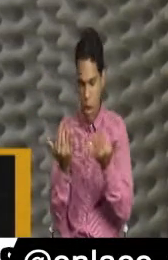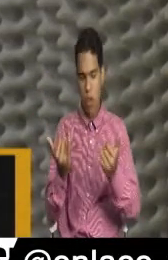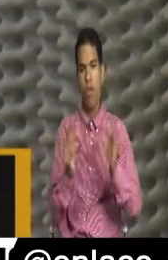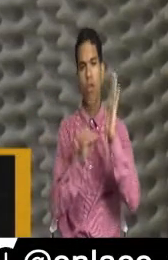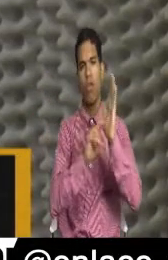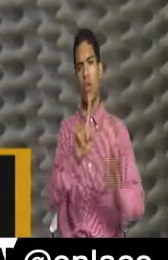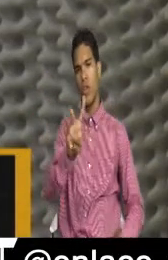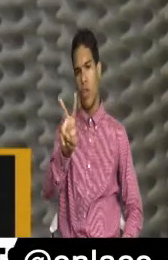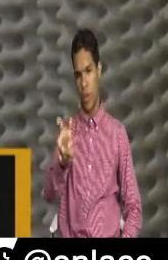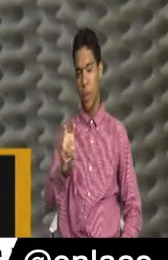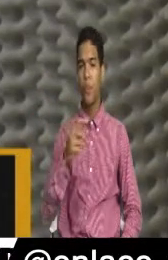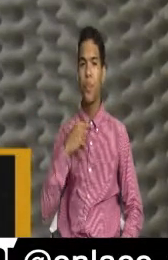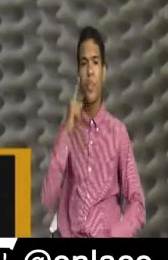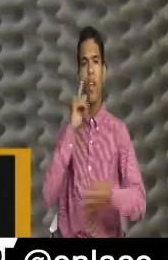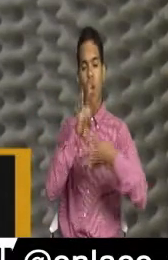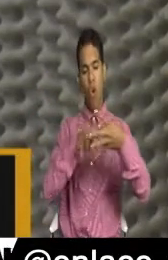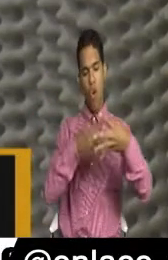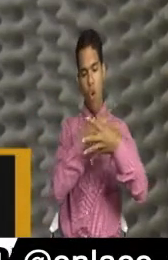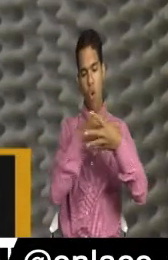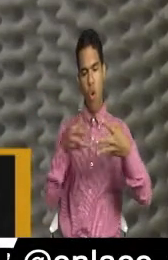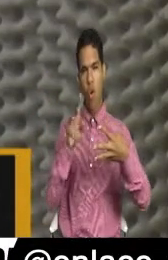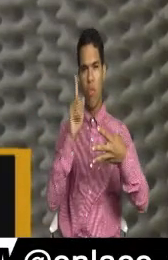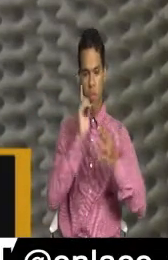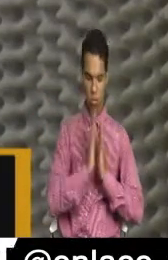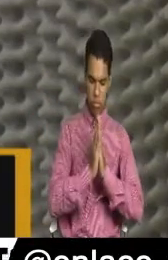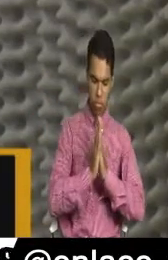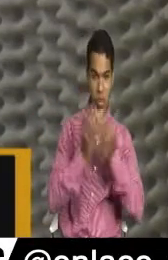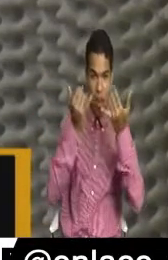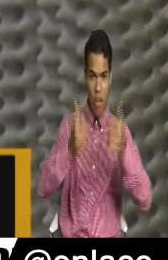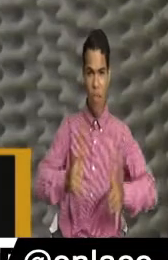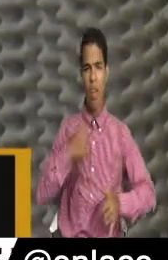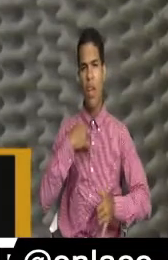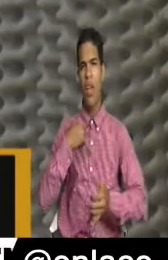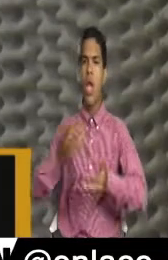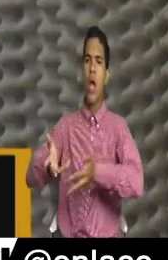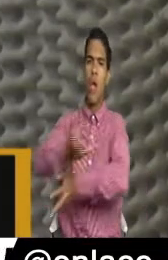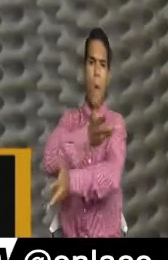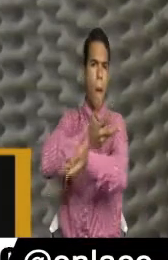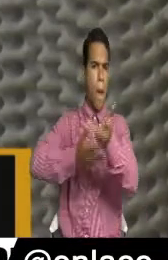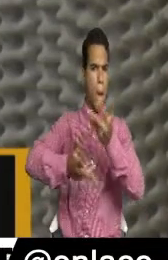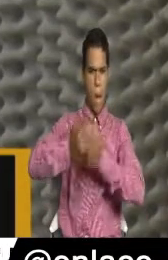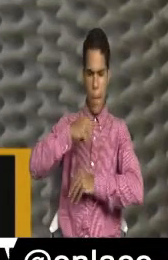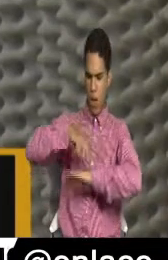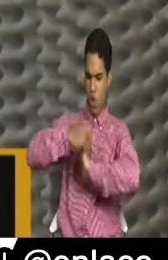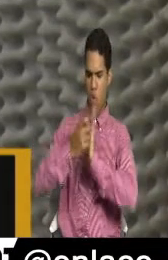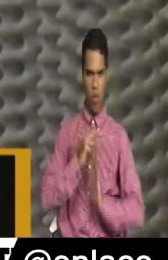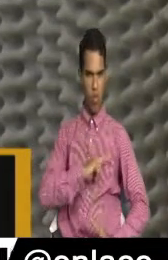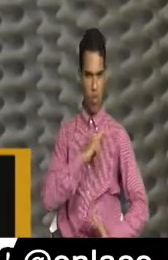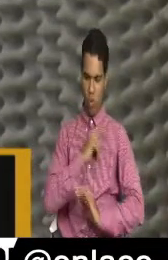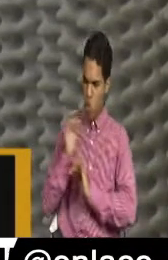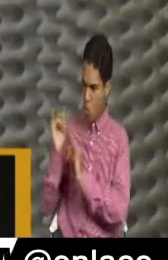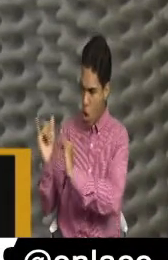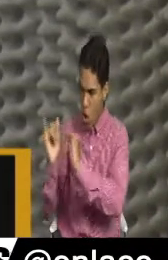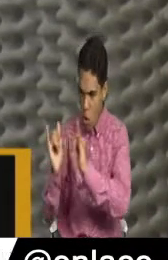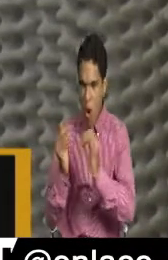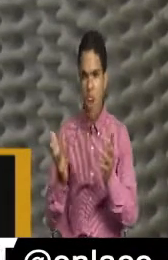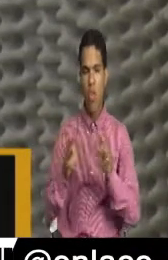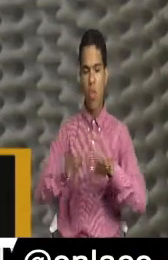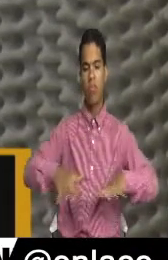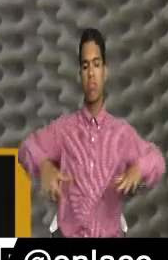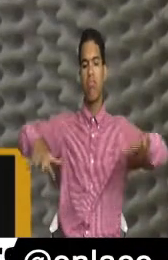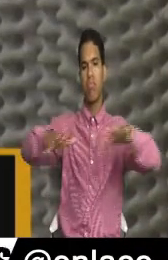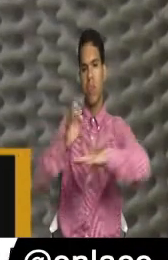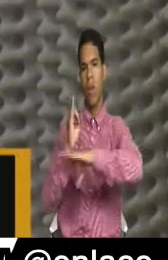pero después de la Eucaristía tendremos un compartir con toda la feligresía en los espacios de la parroquia.